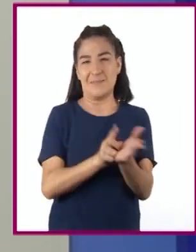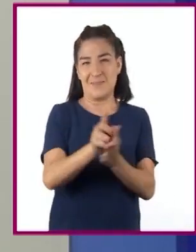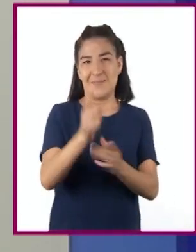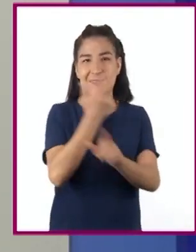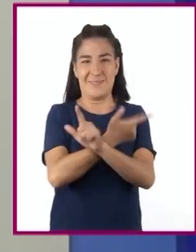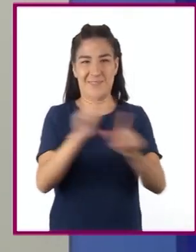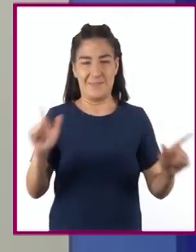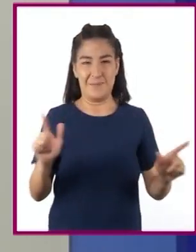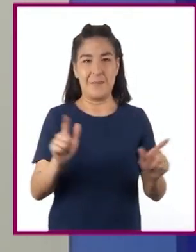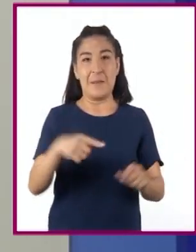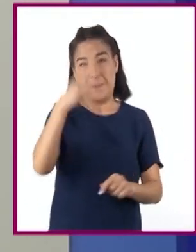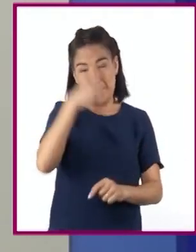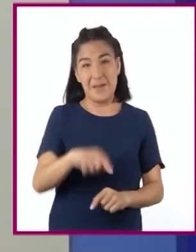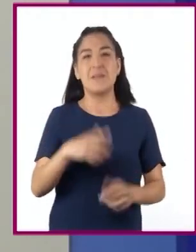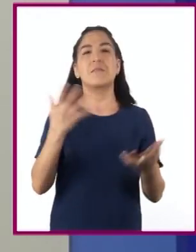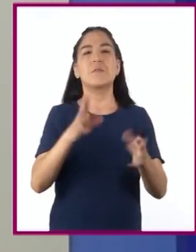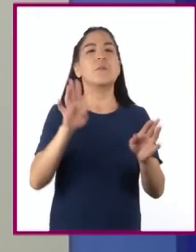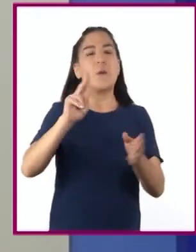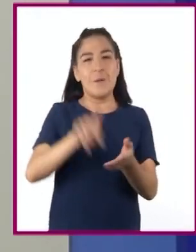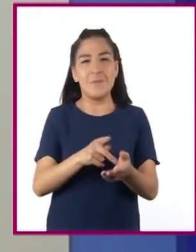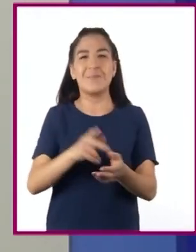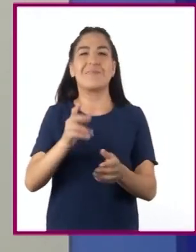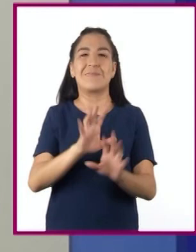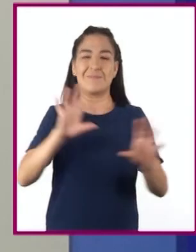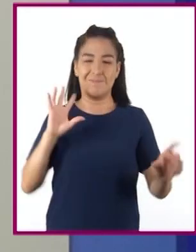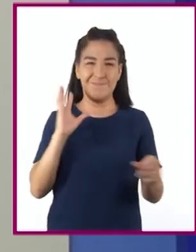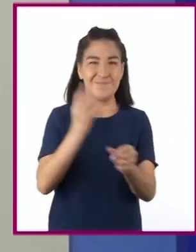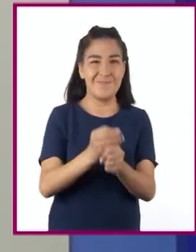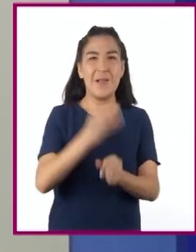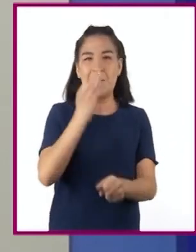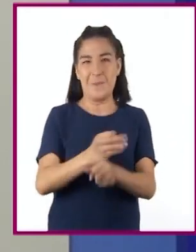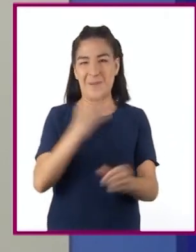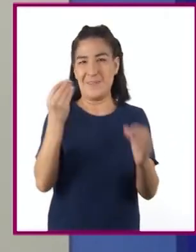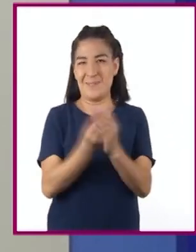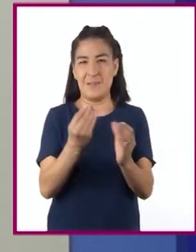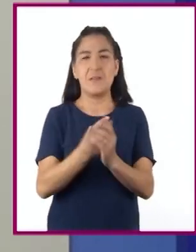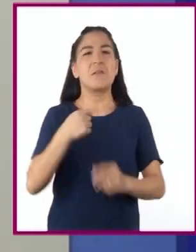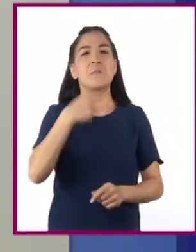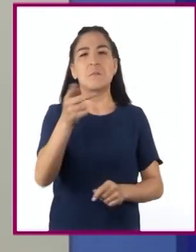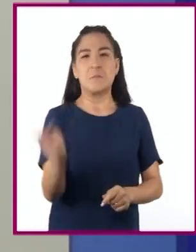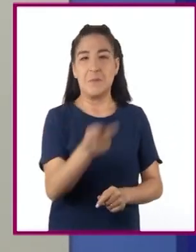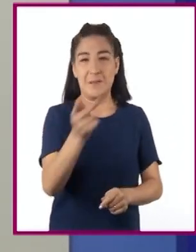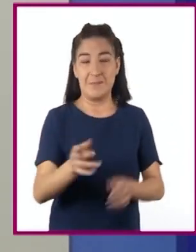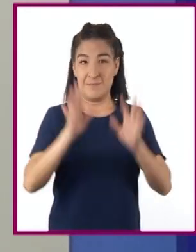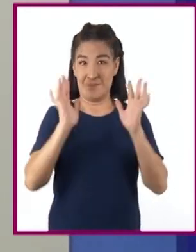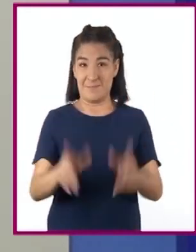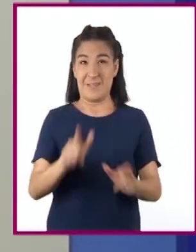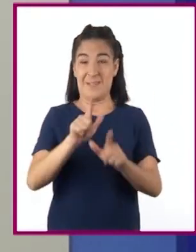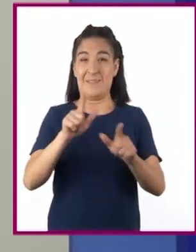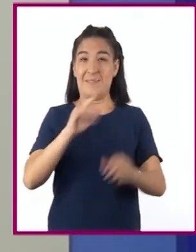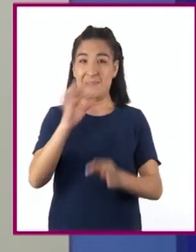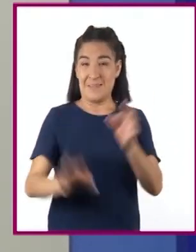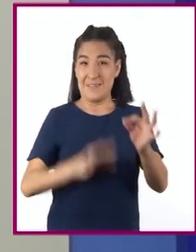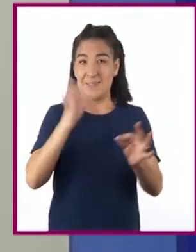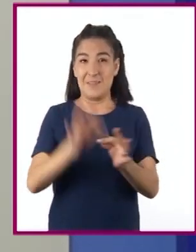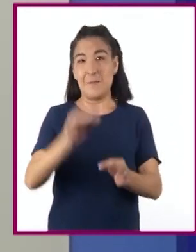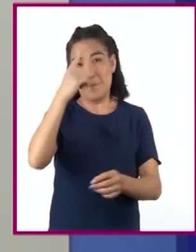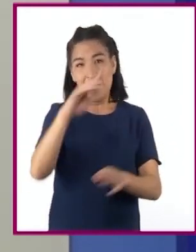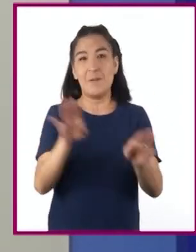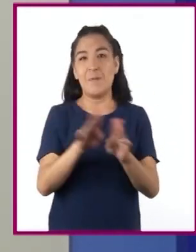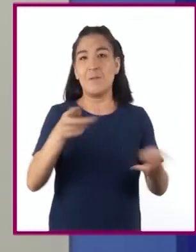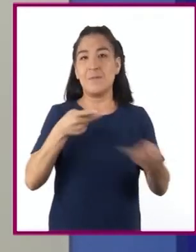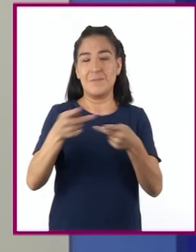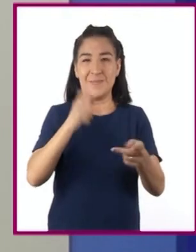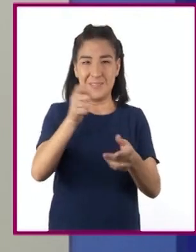libertad. Para hacer una recapitulación de lo aprendido, les preguntaría, ¿ya están listos para elaborar su organizador